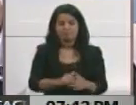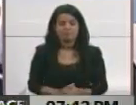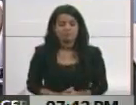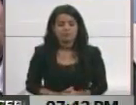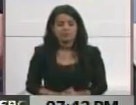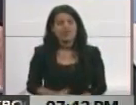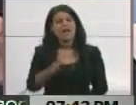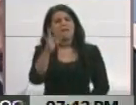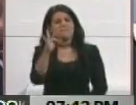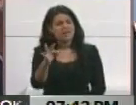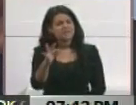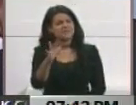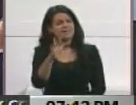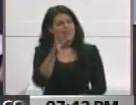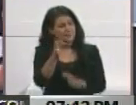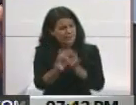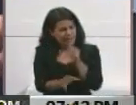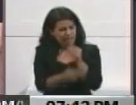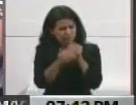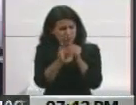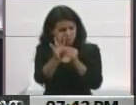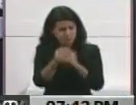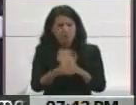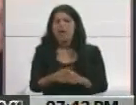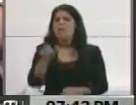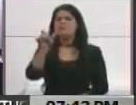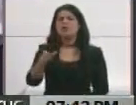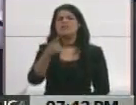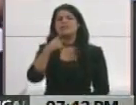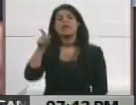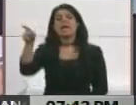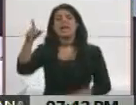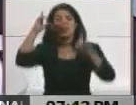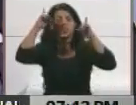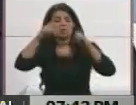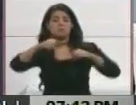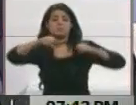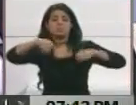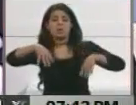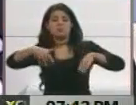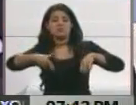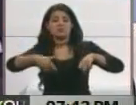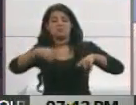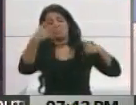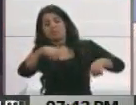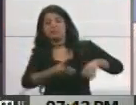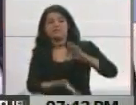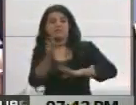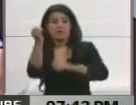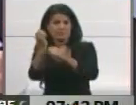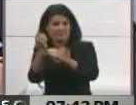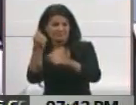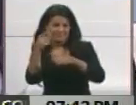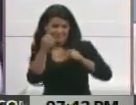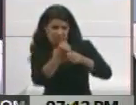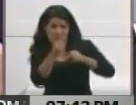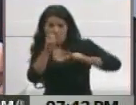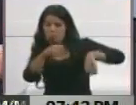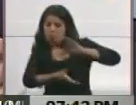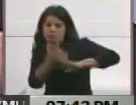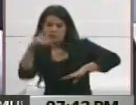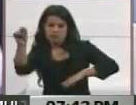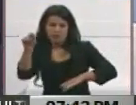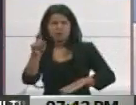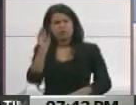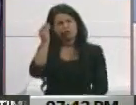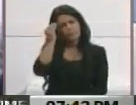se habla del abandono constitucional del cargo intentando hacer una analogía eh Para mí es un exabrupto Pero bueno